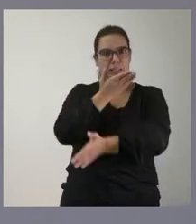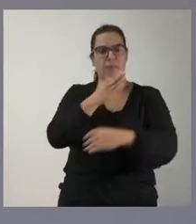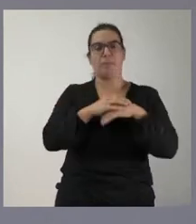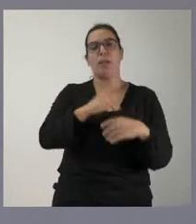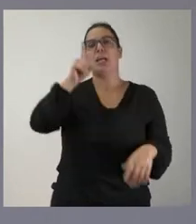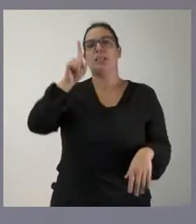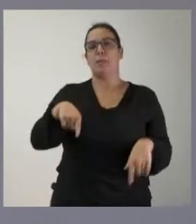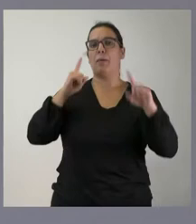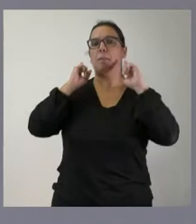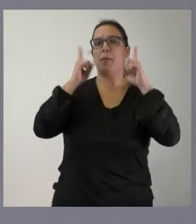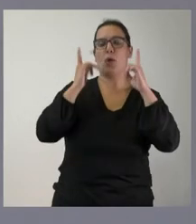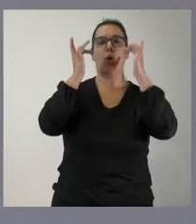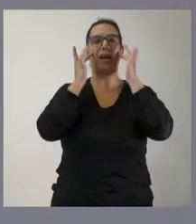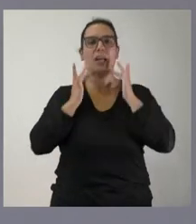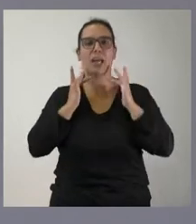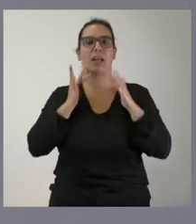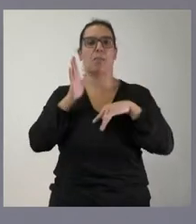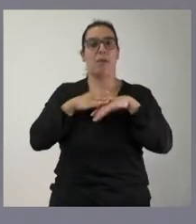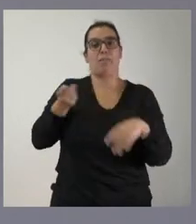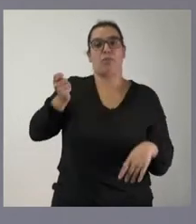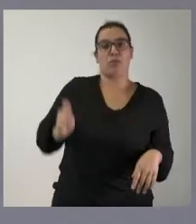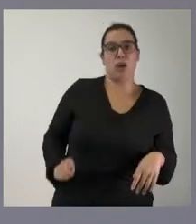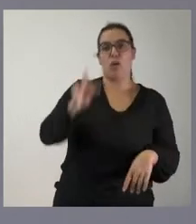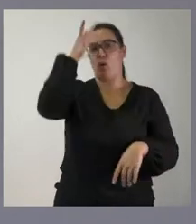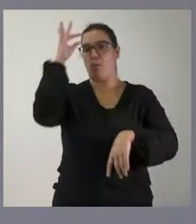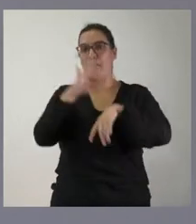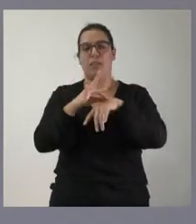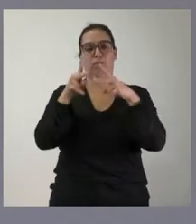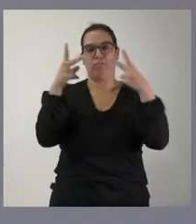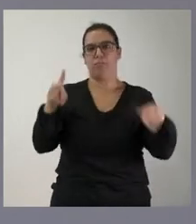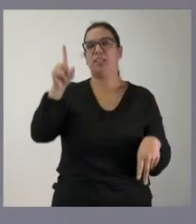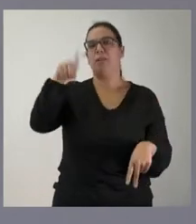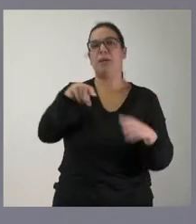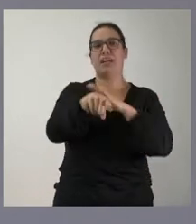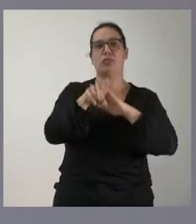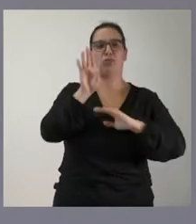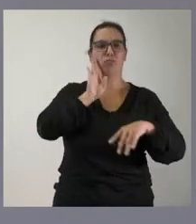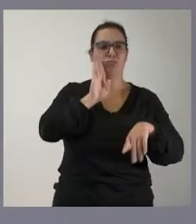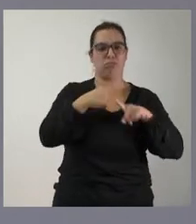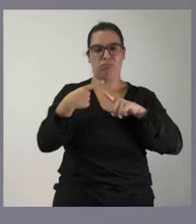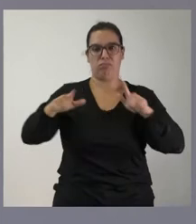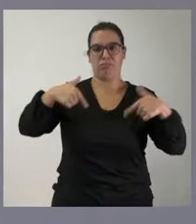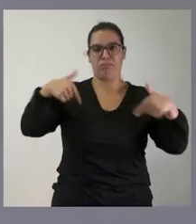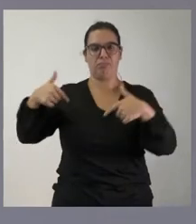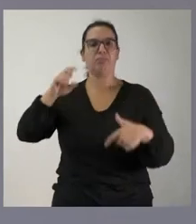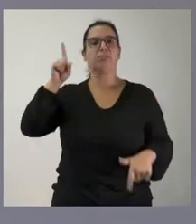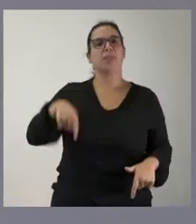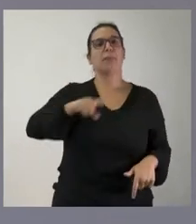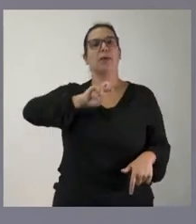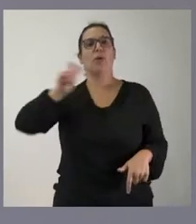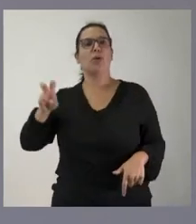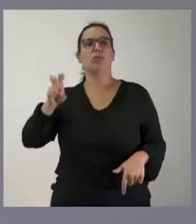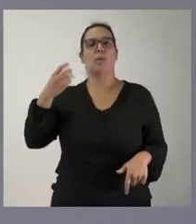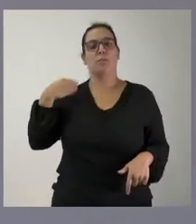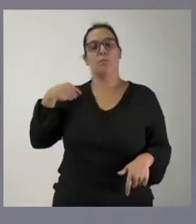las medidas de prevención de higiene para profesionales y pacientes así como en gestión de residuos y algunas otras marcadas por el